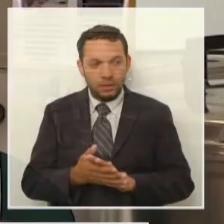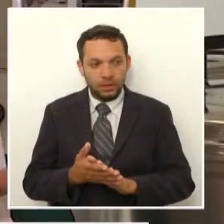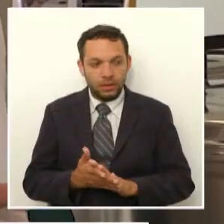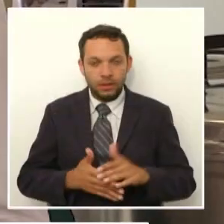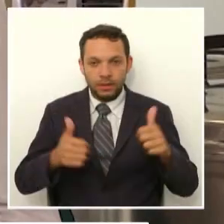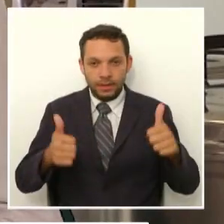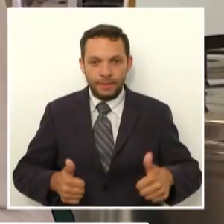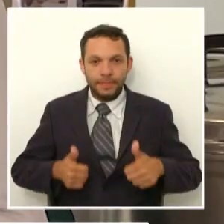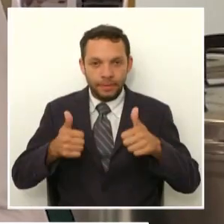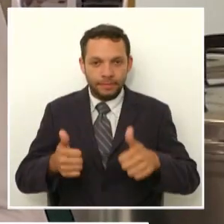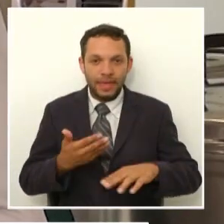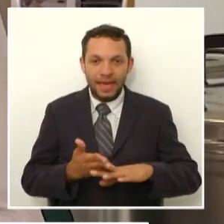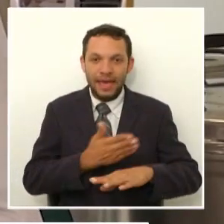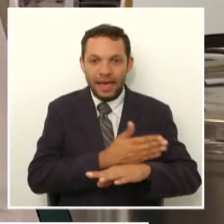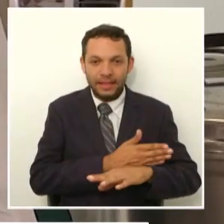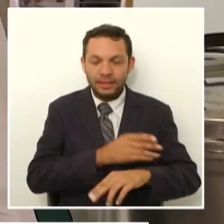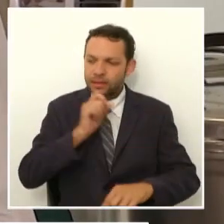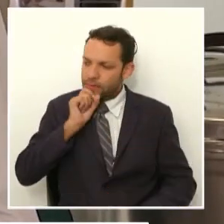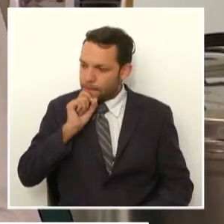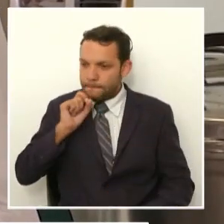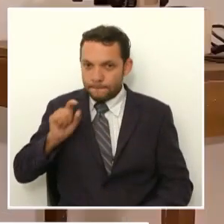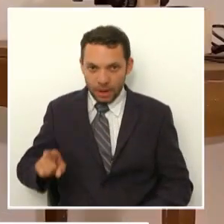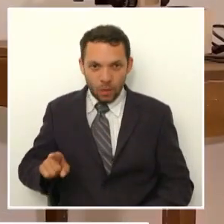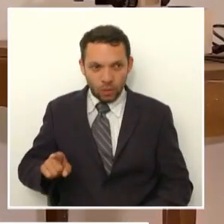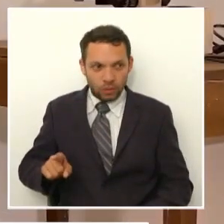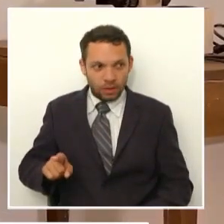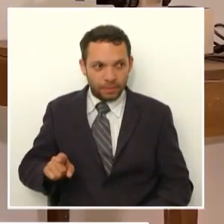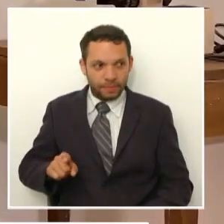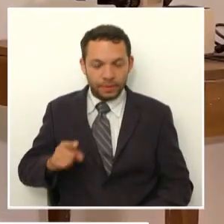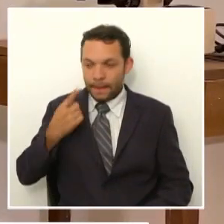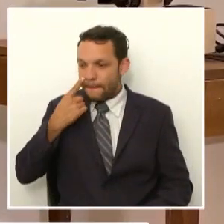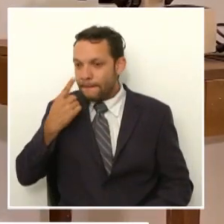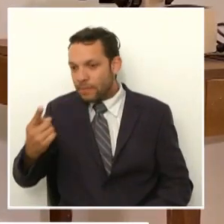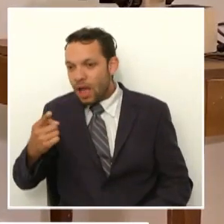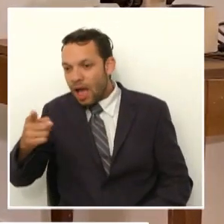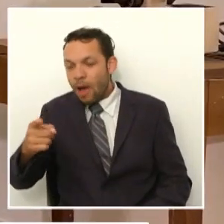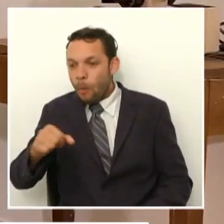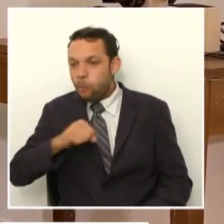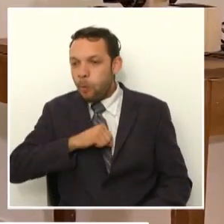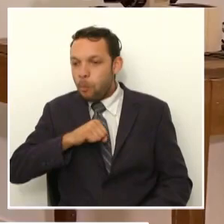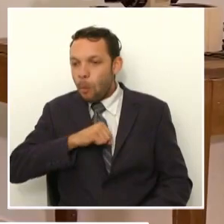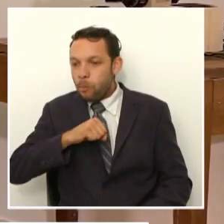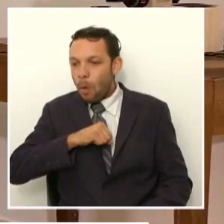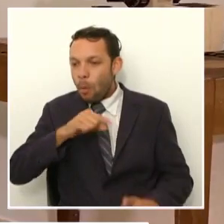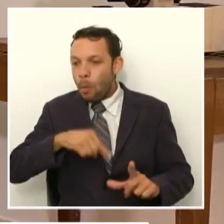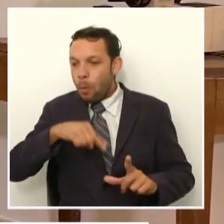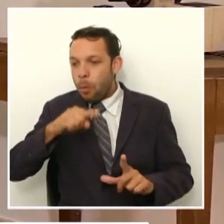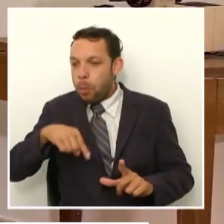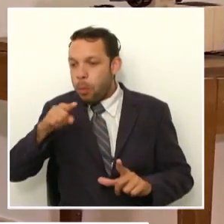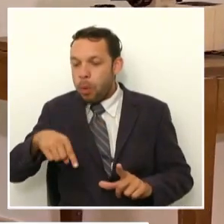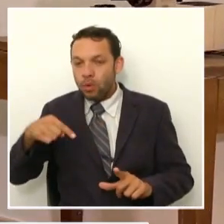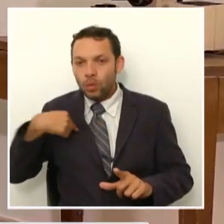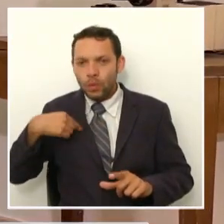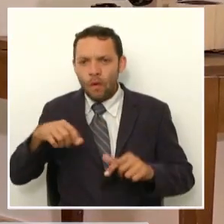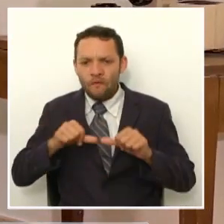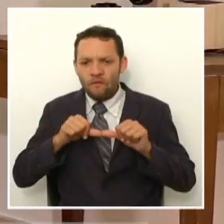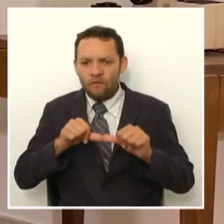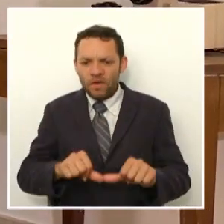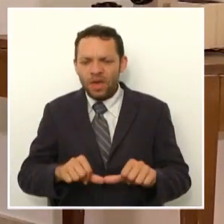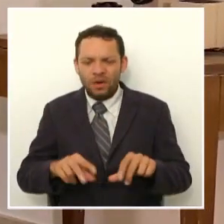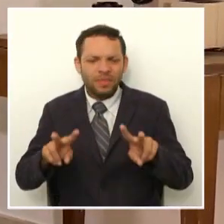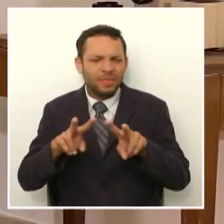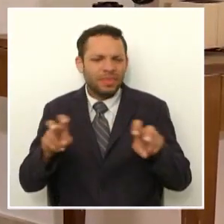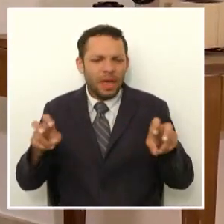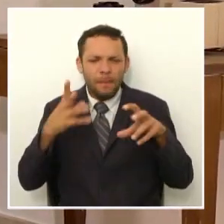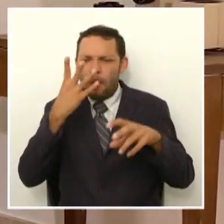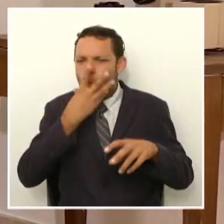Bueno, para responder la pregunta anterior, pero es que ya estoy viendo por ahí un electrocardiograma y otros equipos. Aquí quisiera uno hablar de tantas cosas y